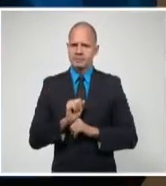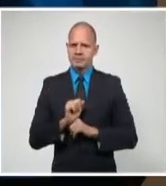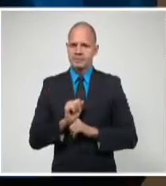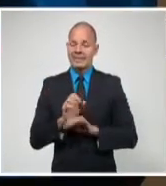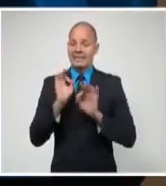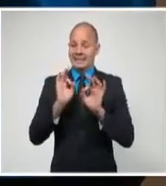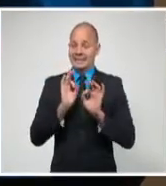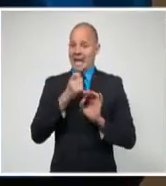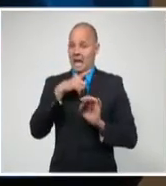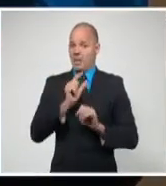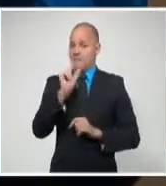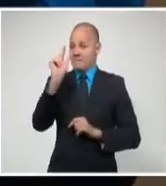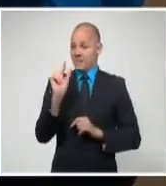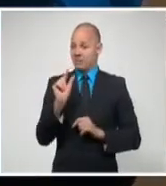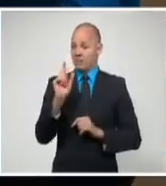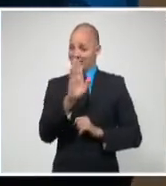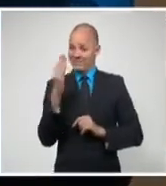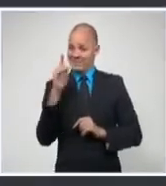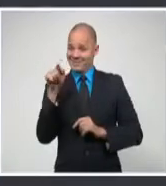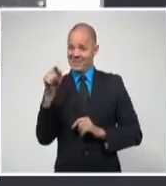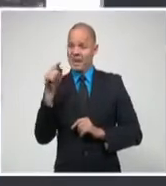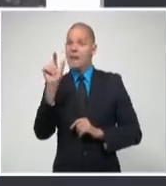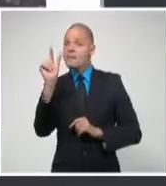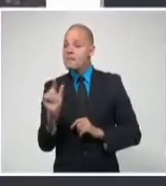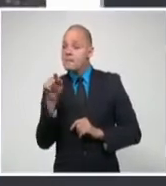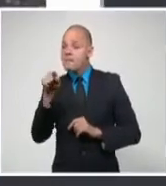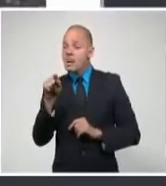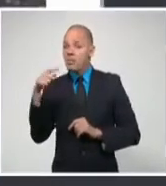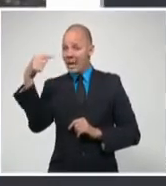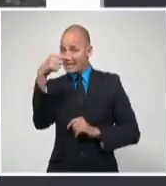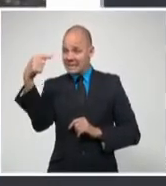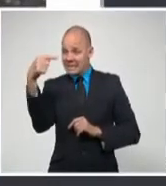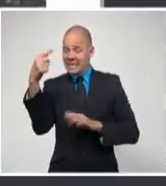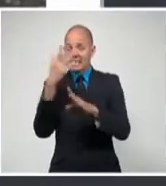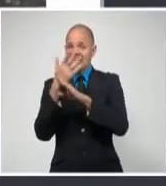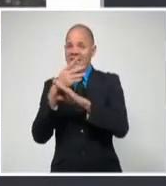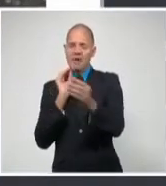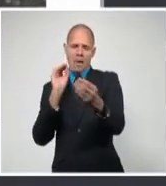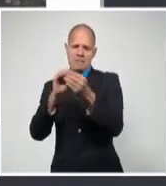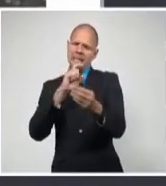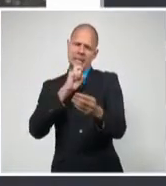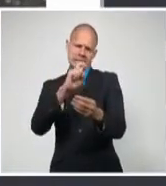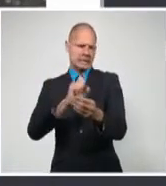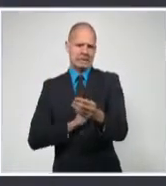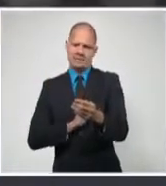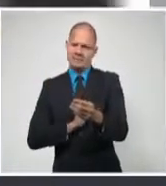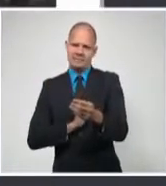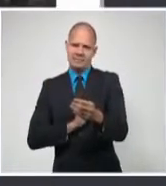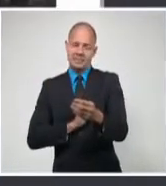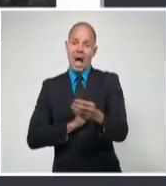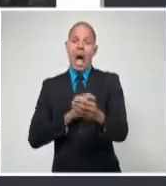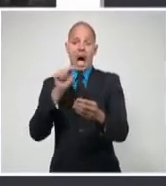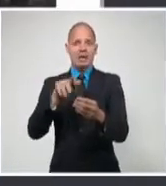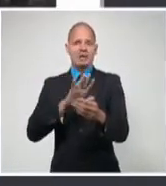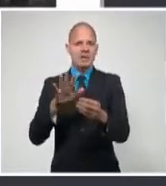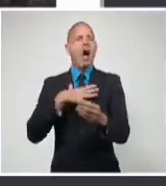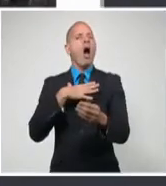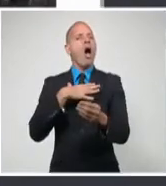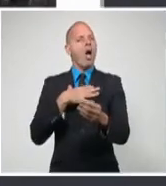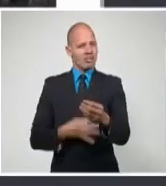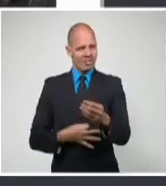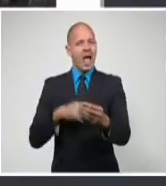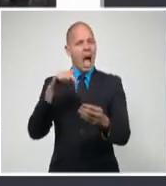el PCR es negativo, no es infecciosa. Estos resultados abrieron un camino hacia el desarrollo de tratamientos y candidatos